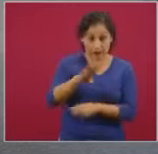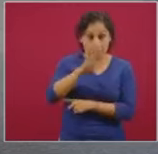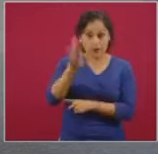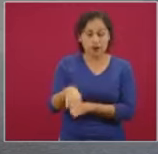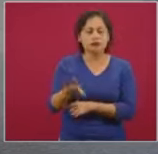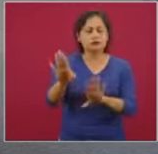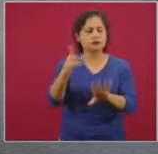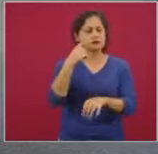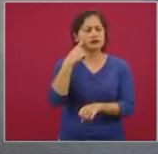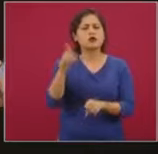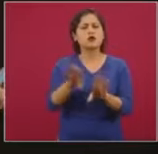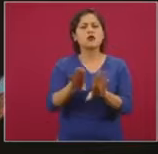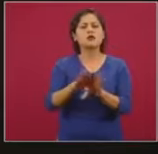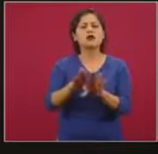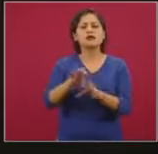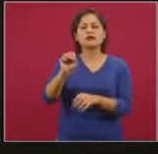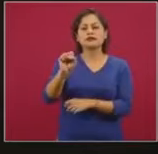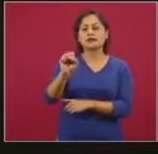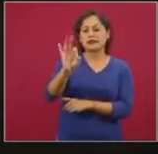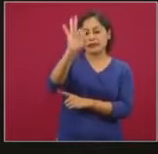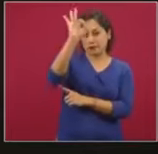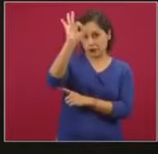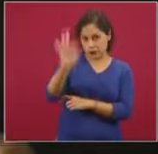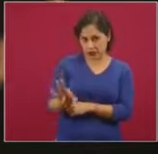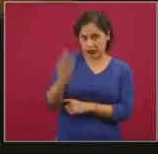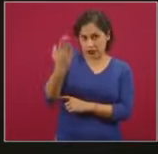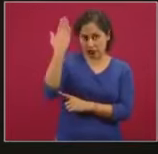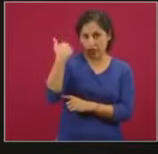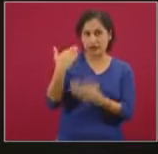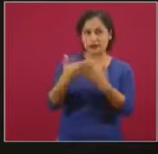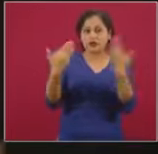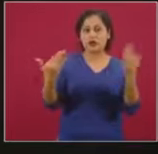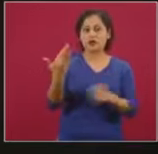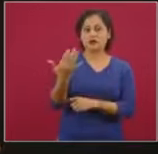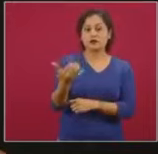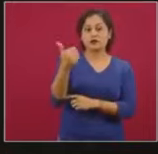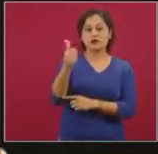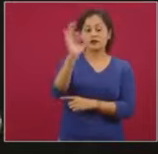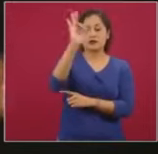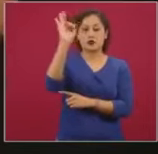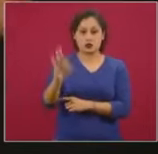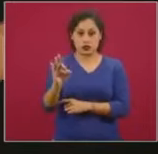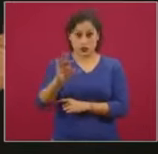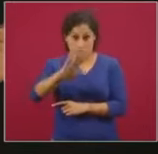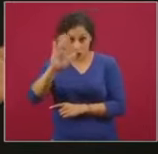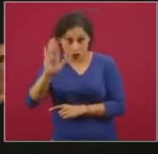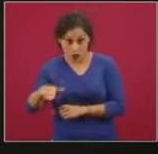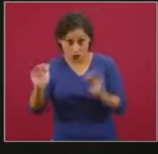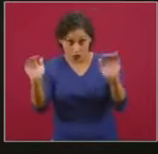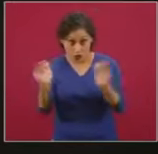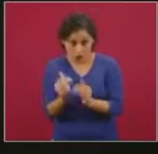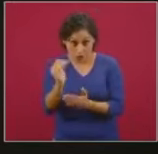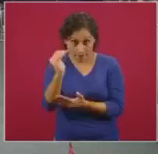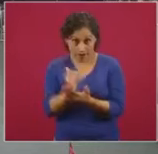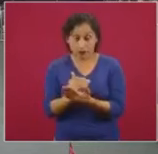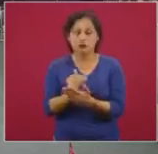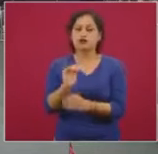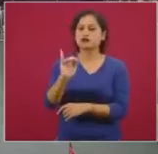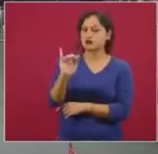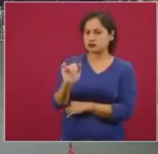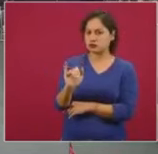60% las defunciones y ahora estamos en un 56%, o sea, vamos para atrás. Uh-huh. Y decía usted que el 80%